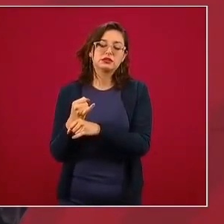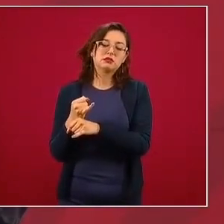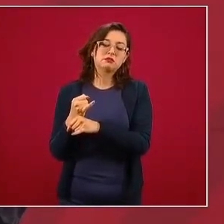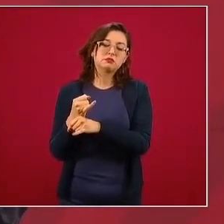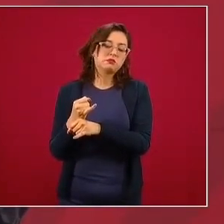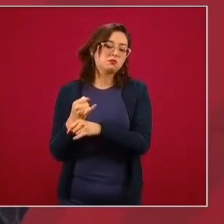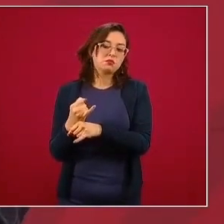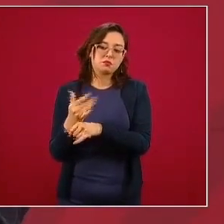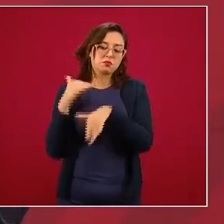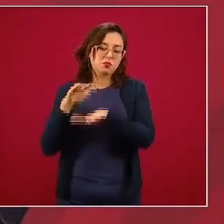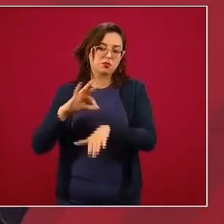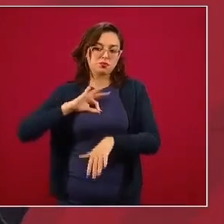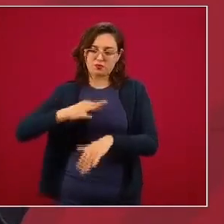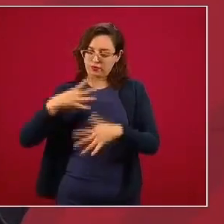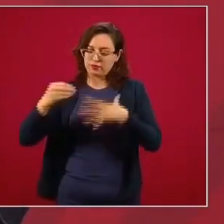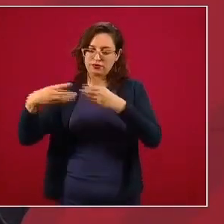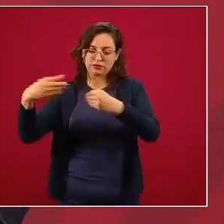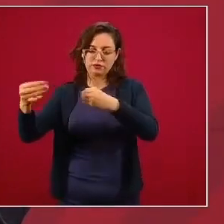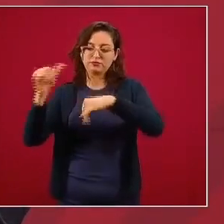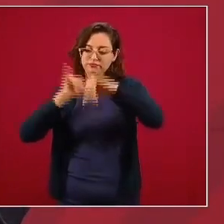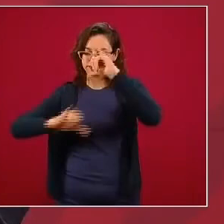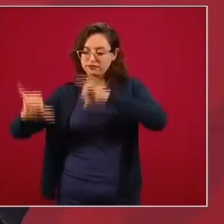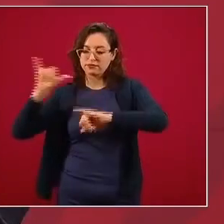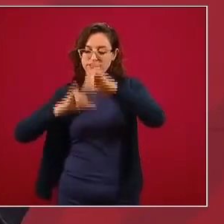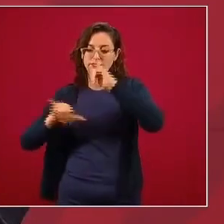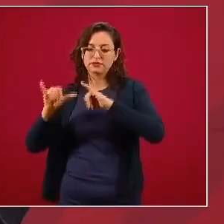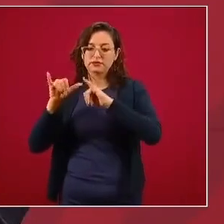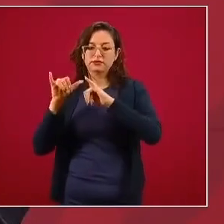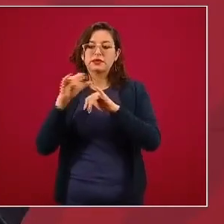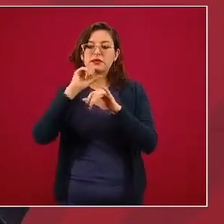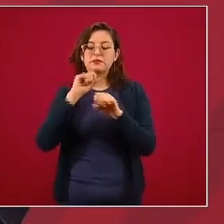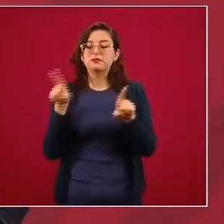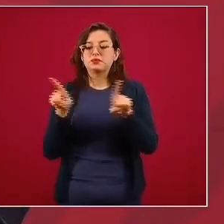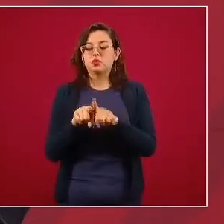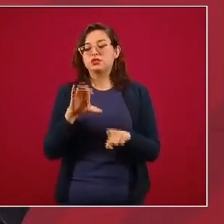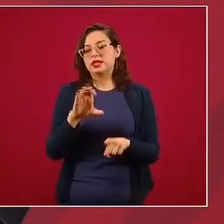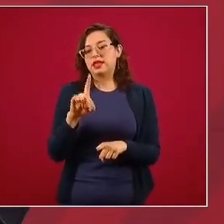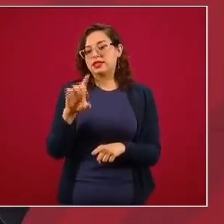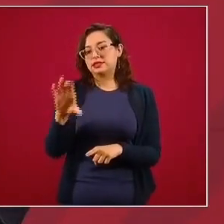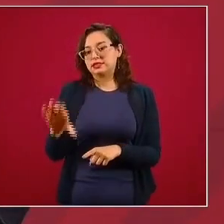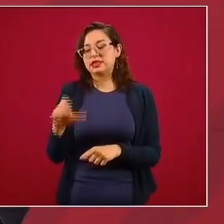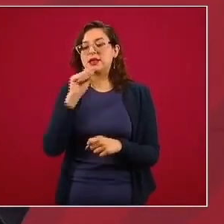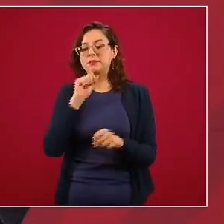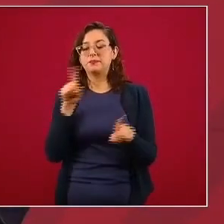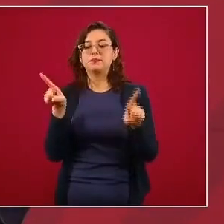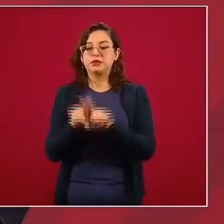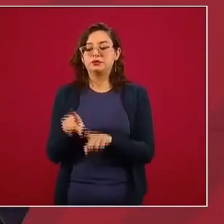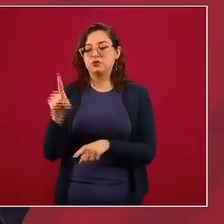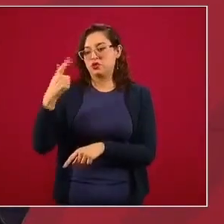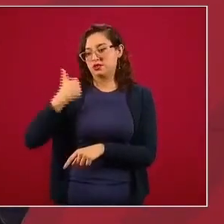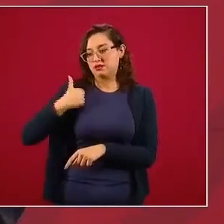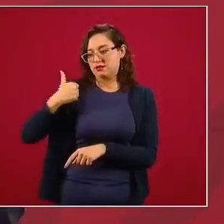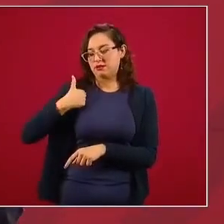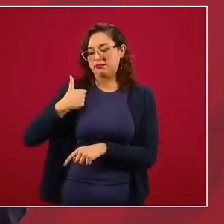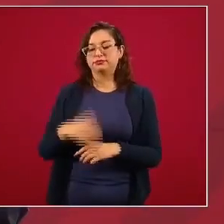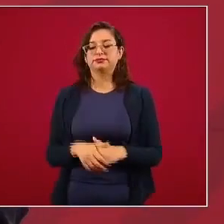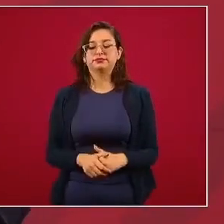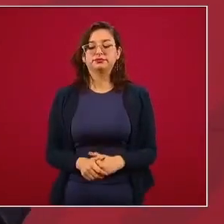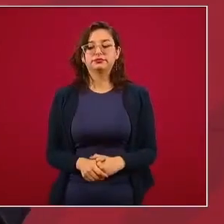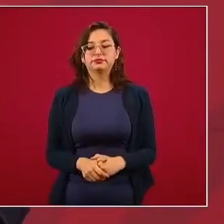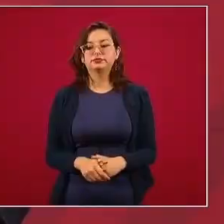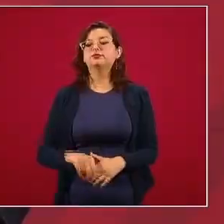en epidemiología en laboratorio. Incluye gente de CDC, gente de la Agencia de Salud Pública de Canadá